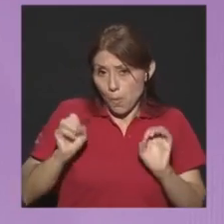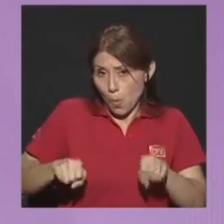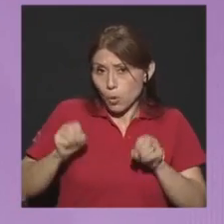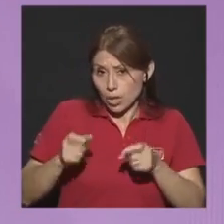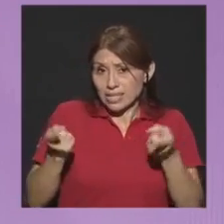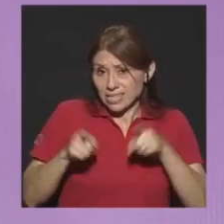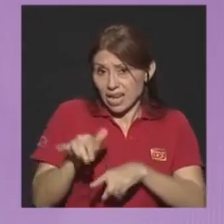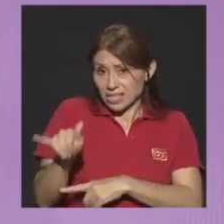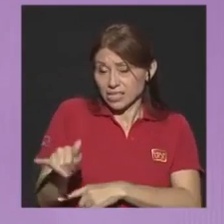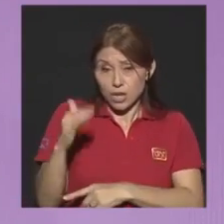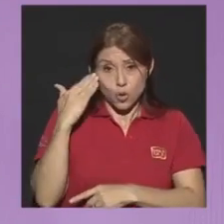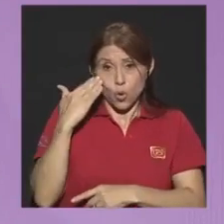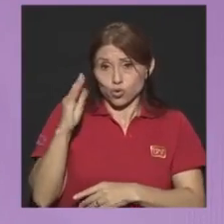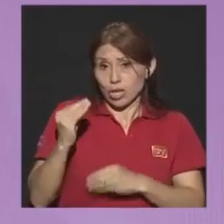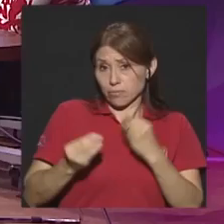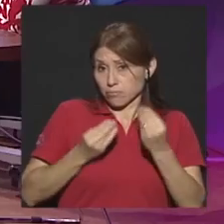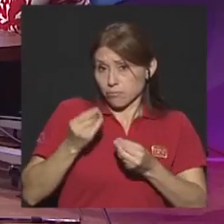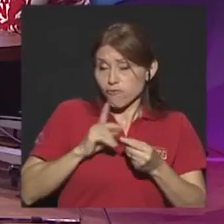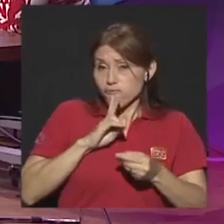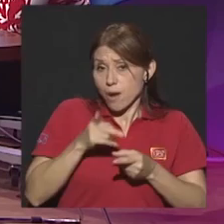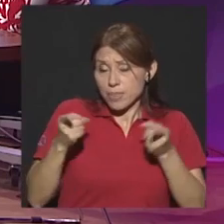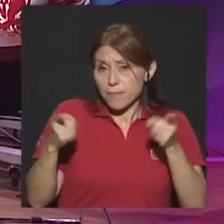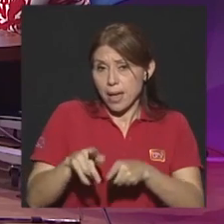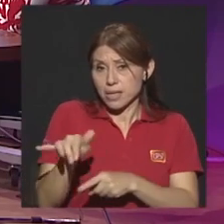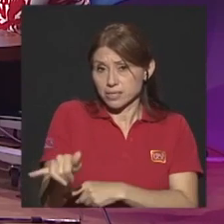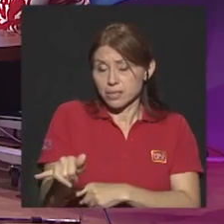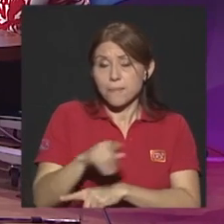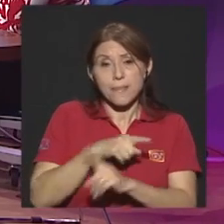sucede, las desalienta